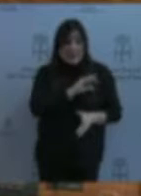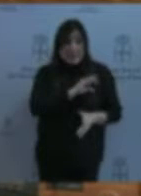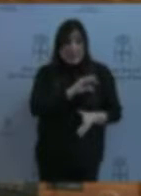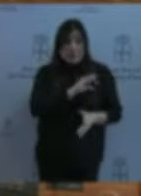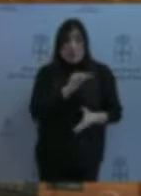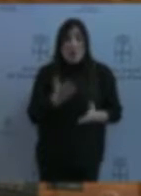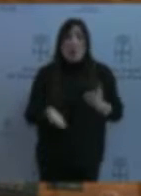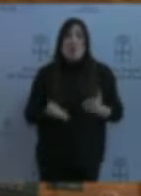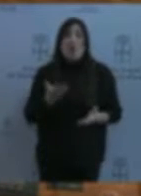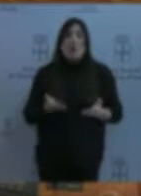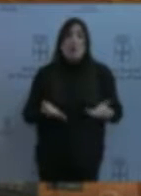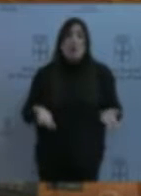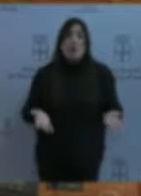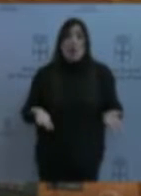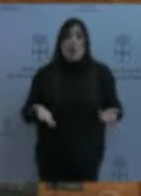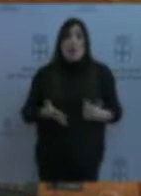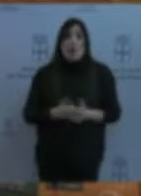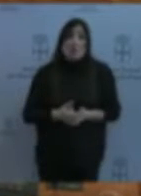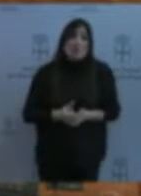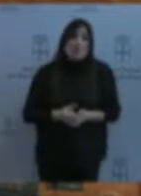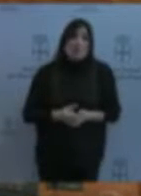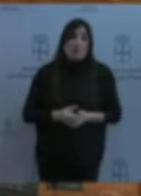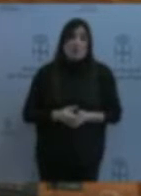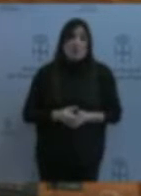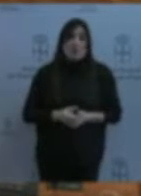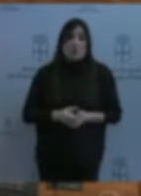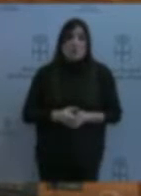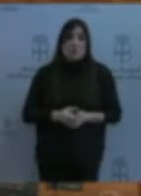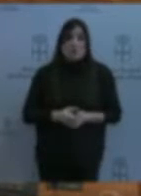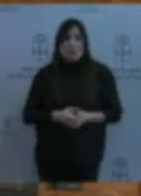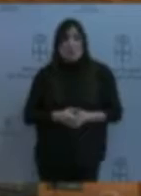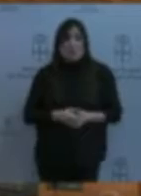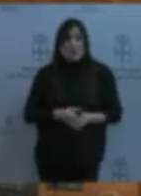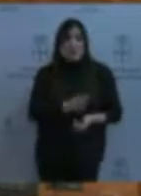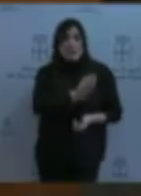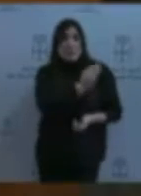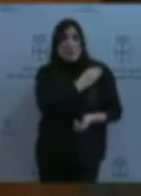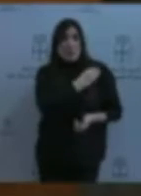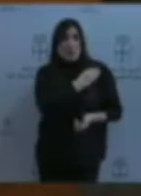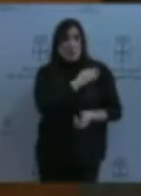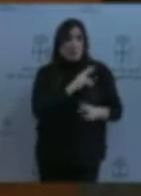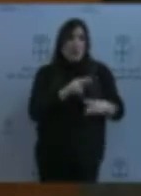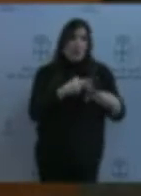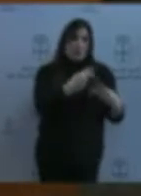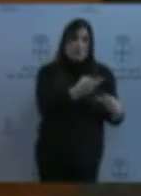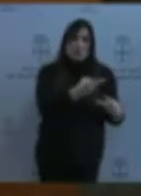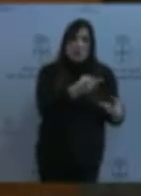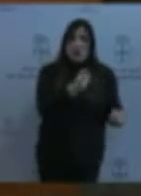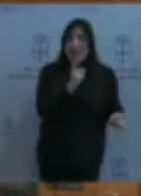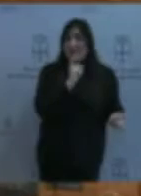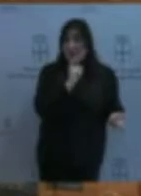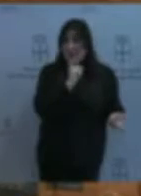una pregunta de respuesta compleja, teniendo en cuenta que no la puedo separar